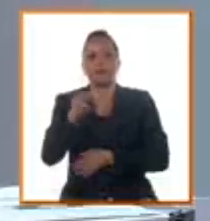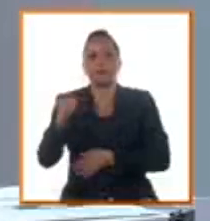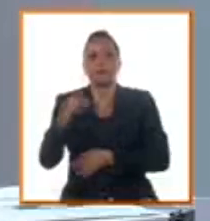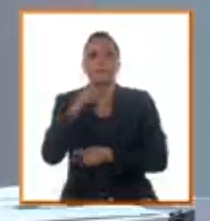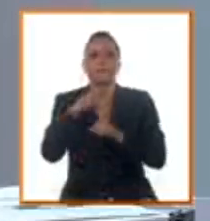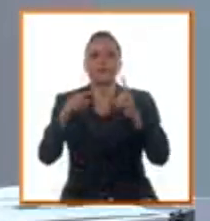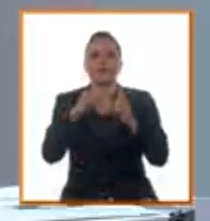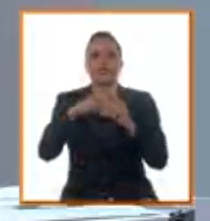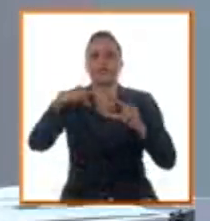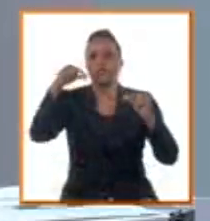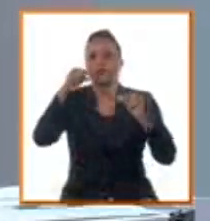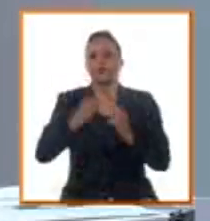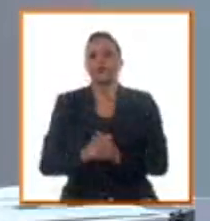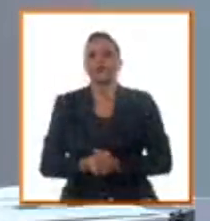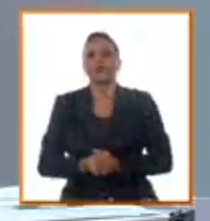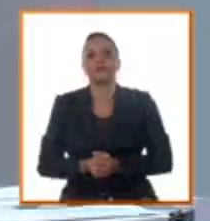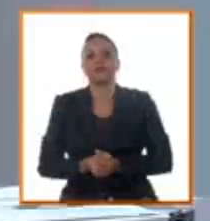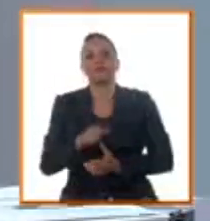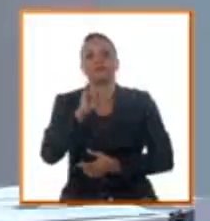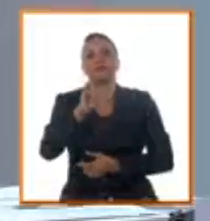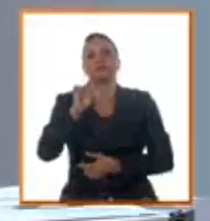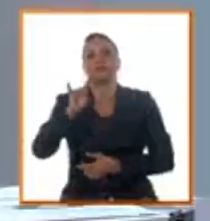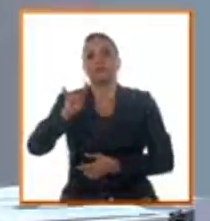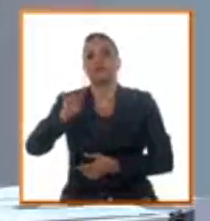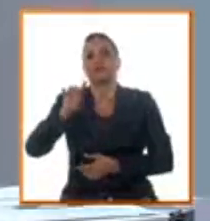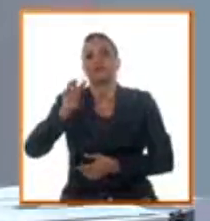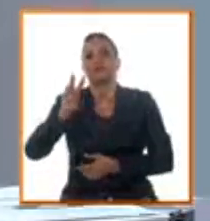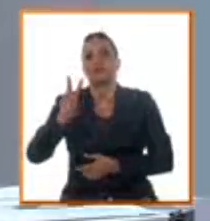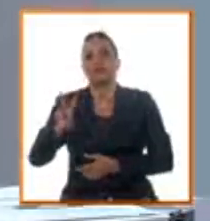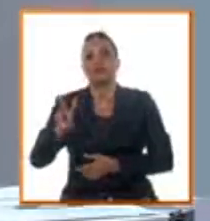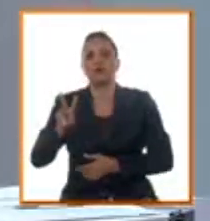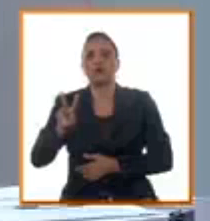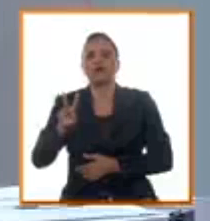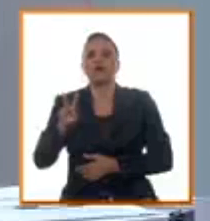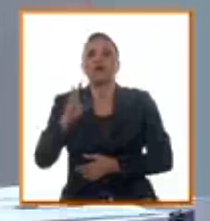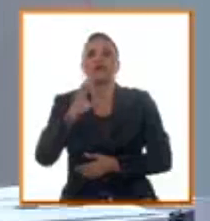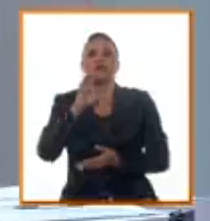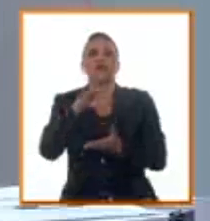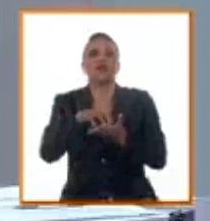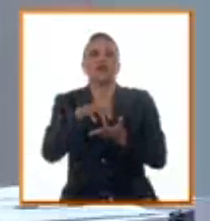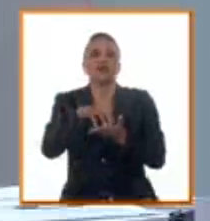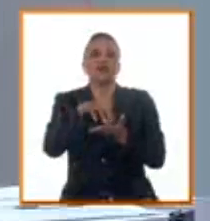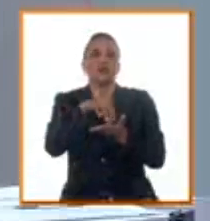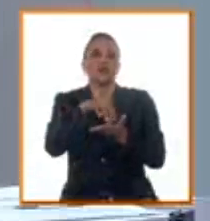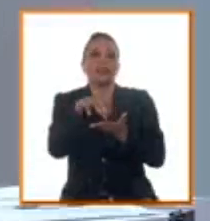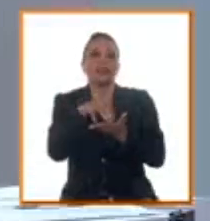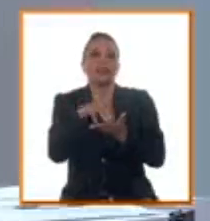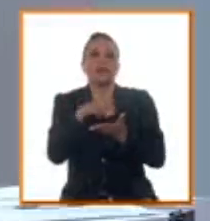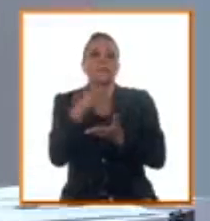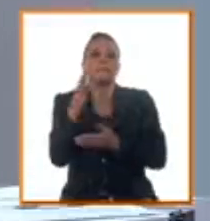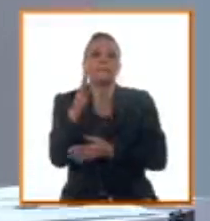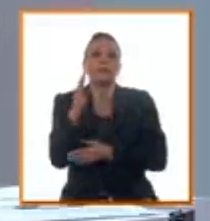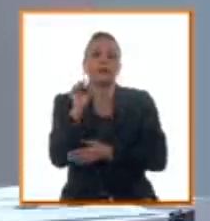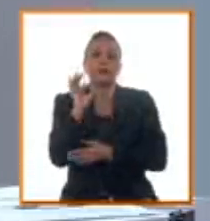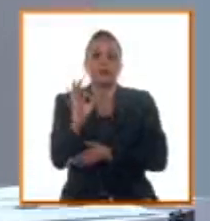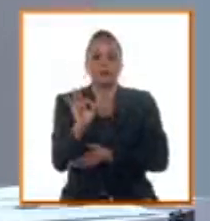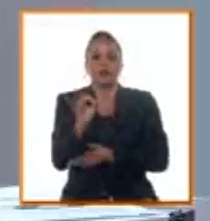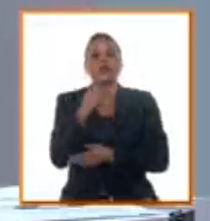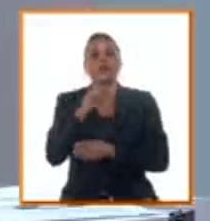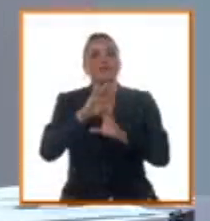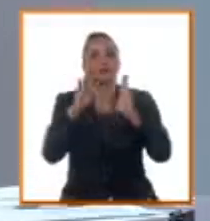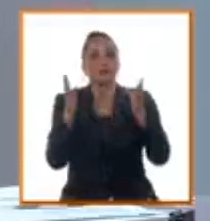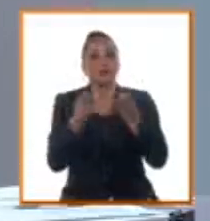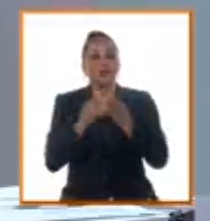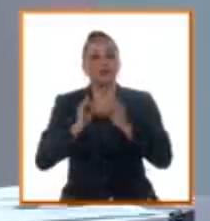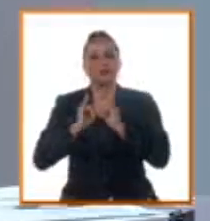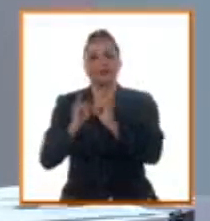en Granma, y 692 milímetros en el Telecorreo de Ciudad Escolar Camilo Cienfuegos, en Bartolomé. Estos son registros puntuales, que son